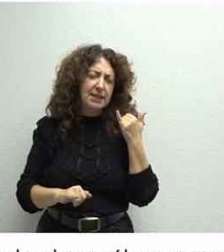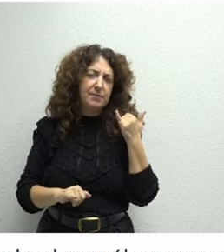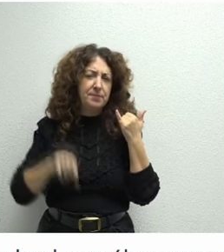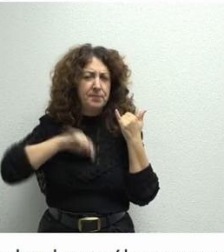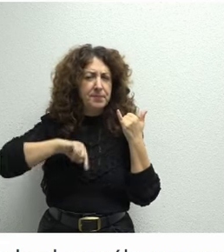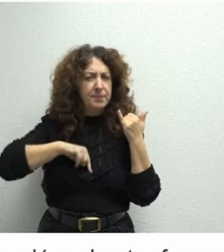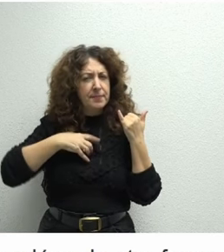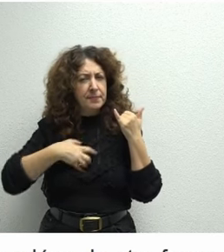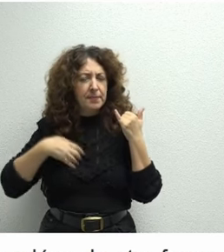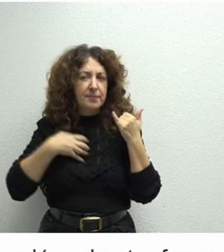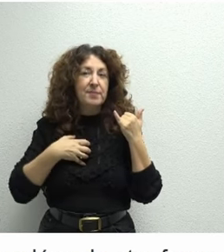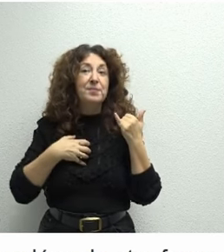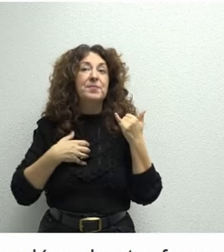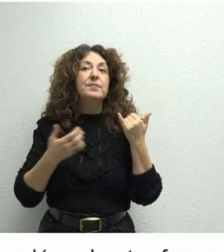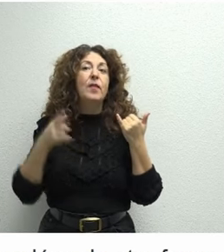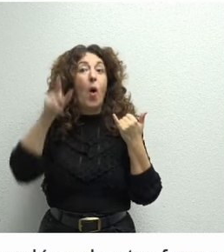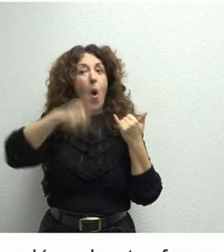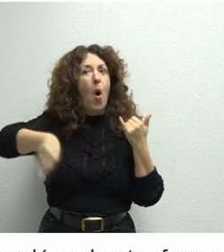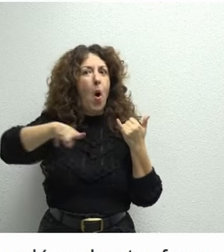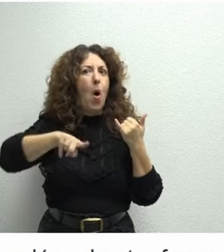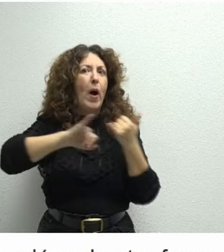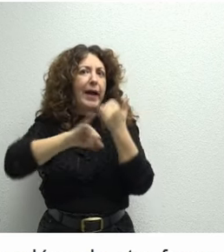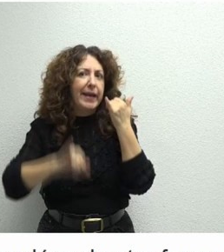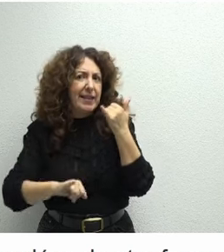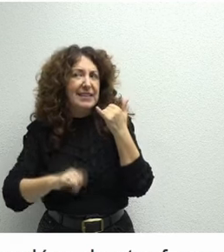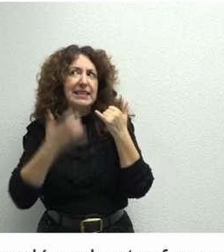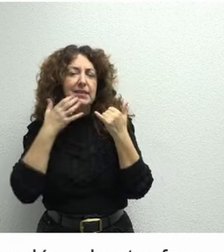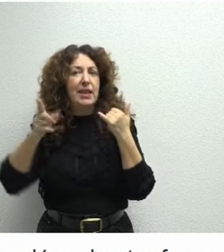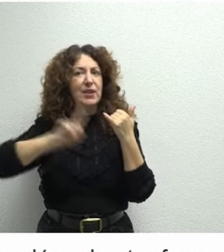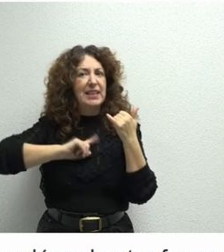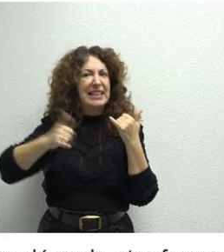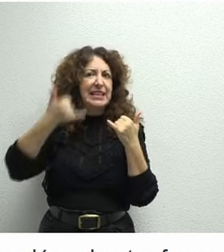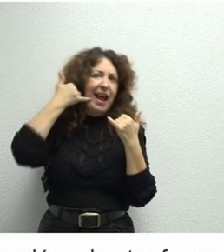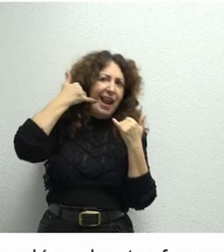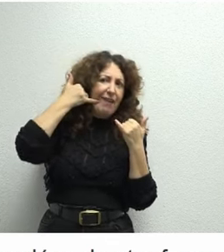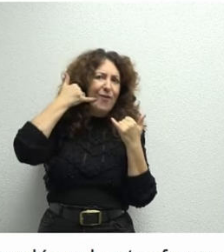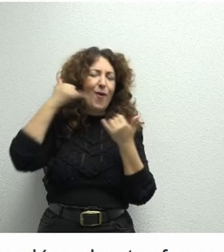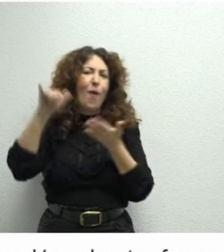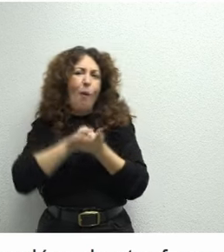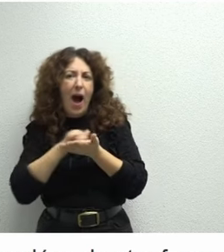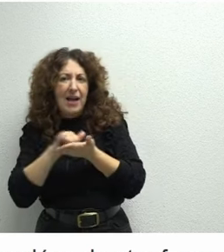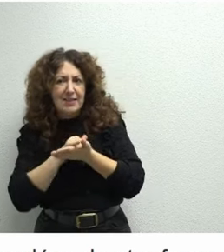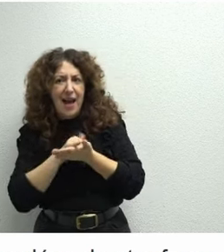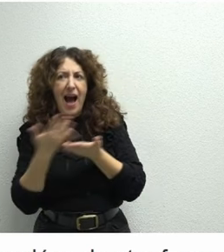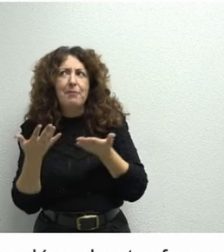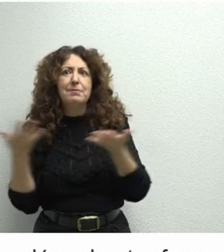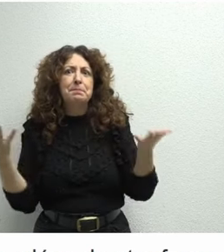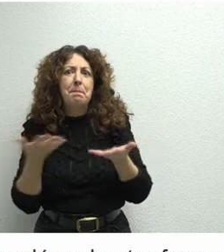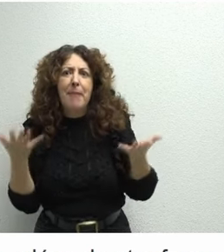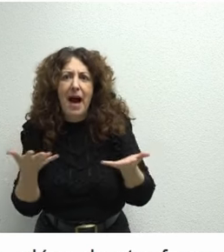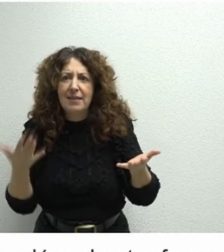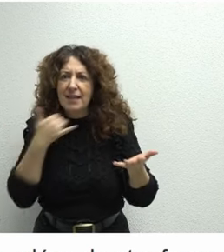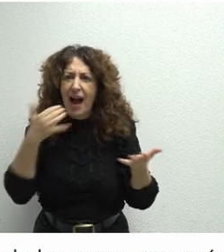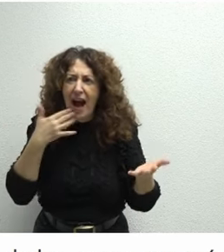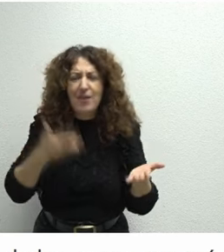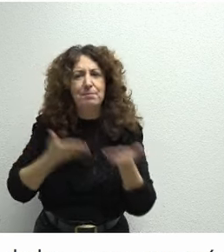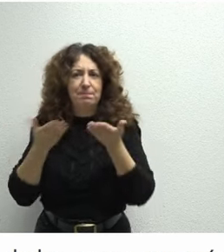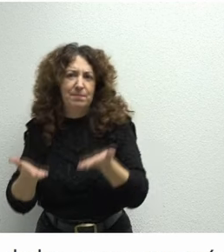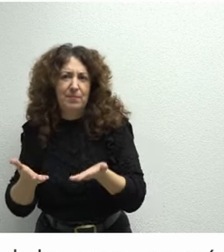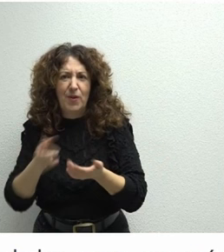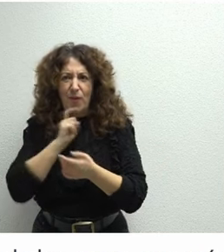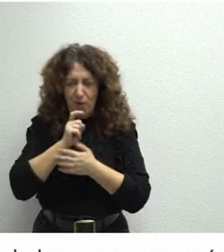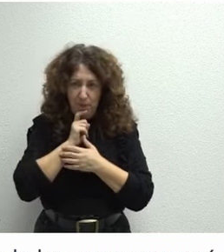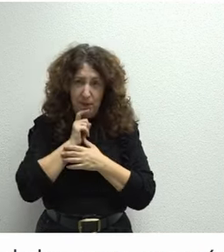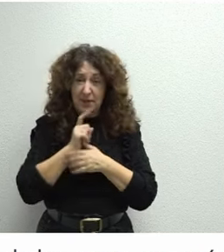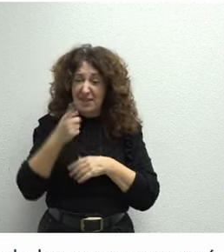Pues eso nuestro WhatsApp nuestro teléfono Oye nos pasa esto qué hacemos y y además con con la buena